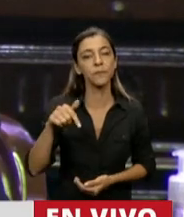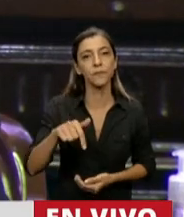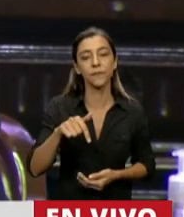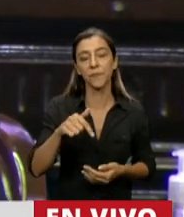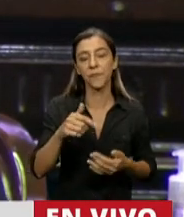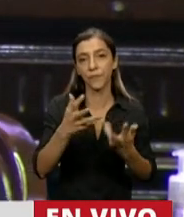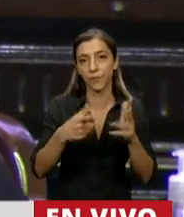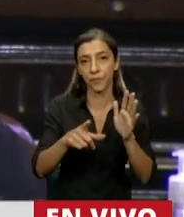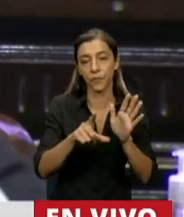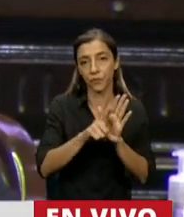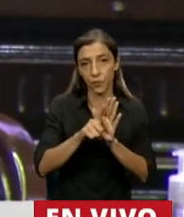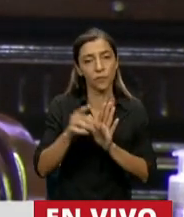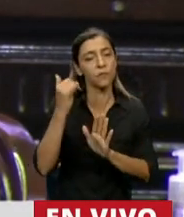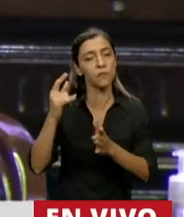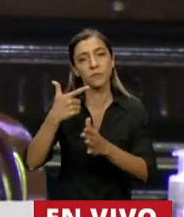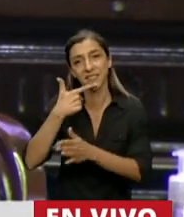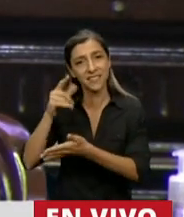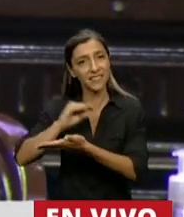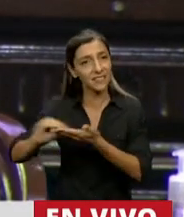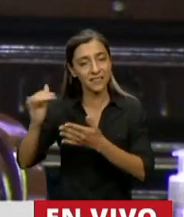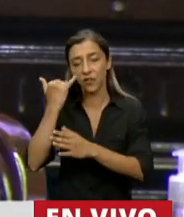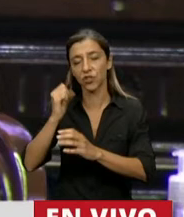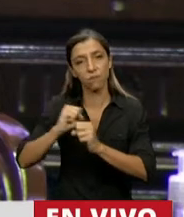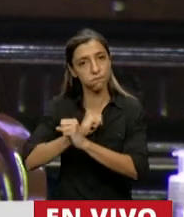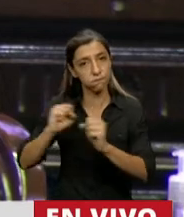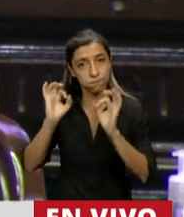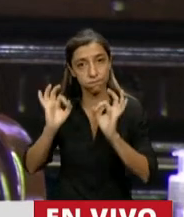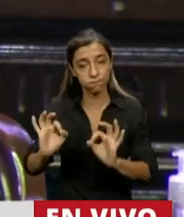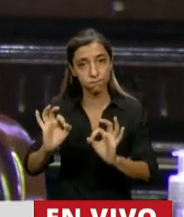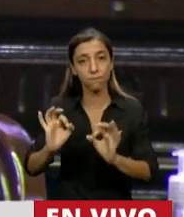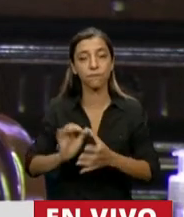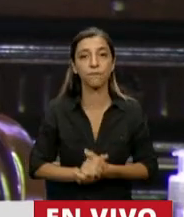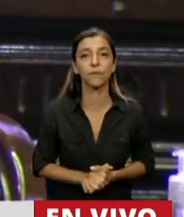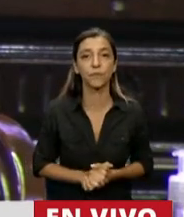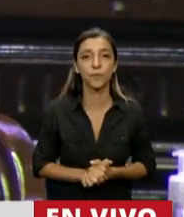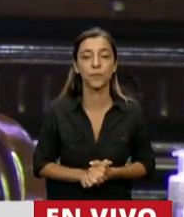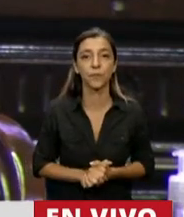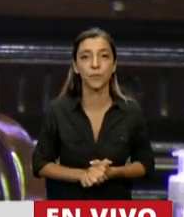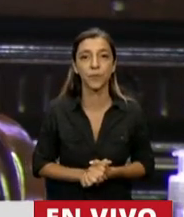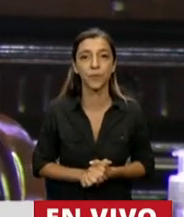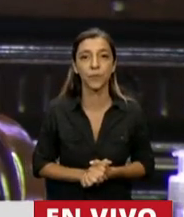Esta ley que viene con media sanción del Senado de la Nación Argentina